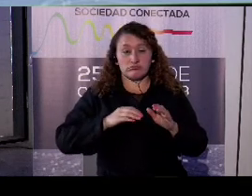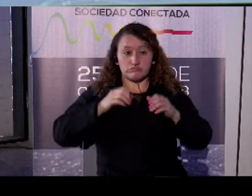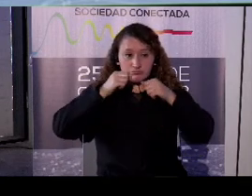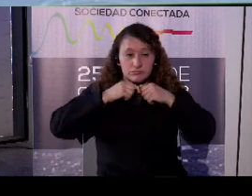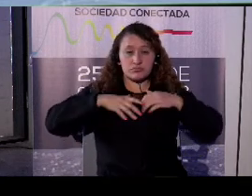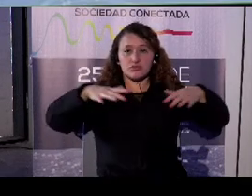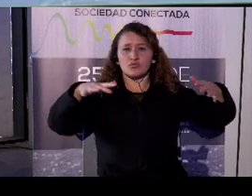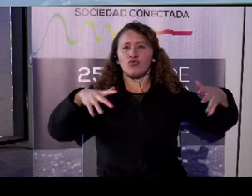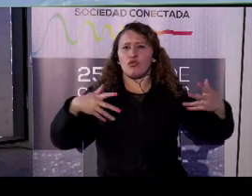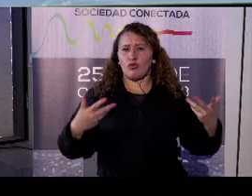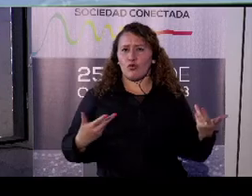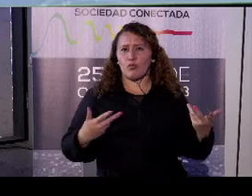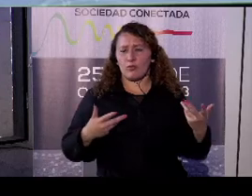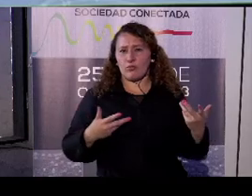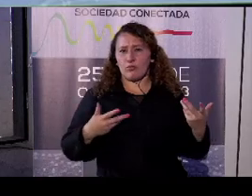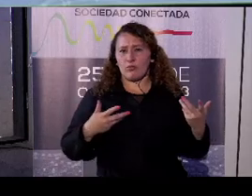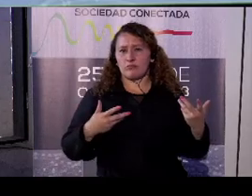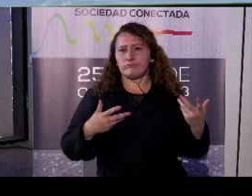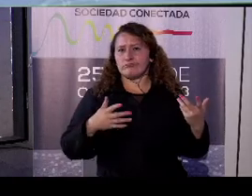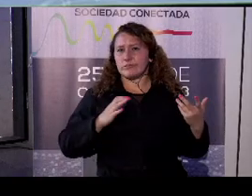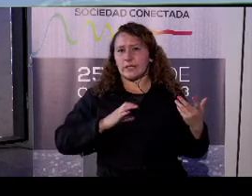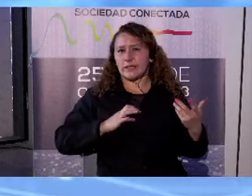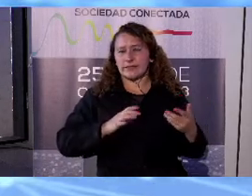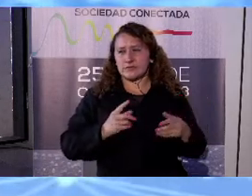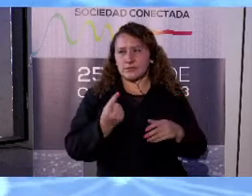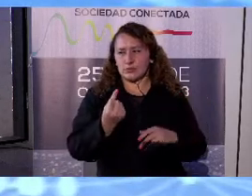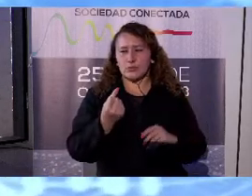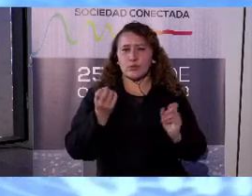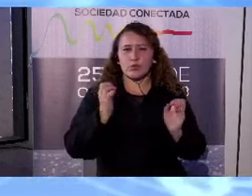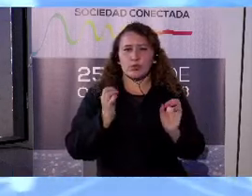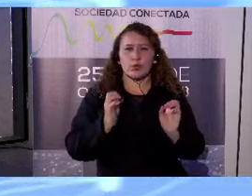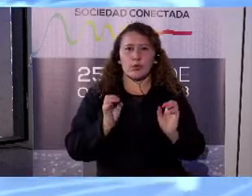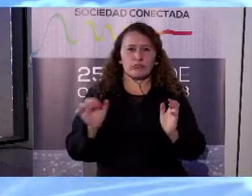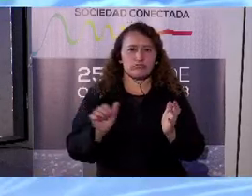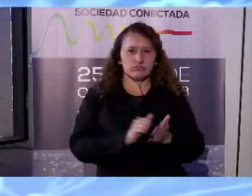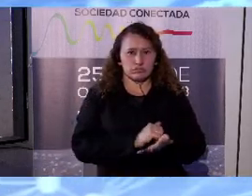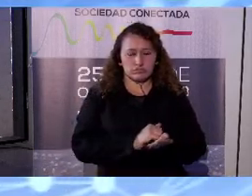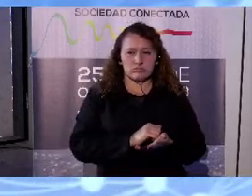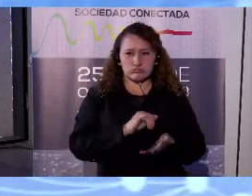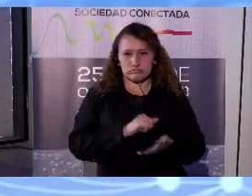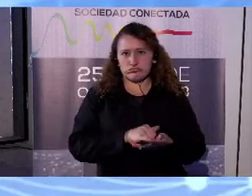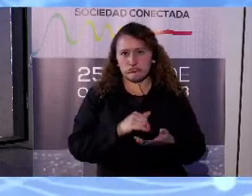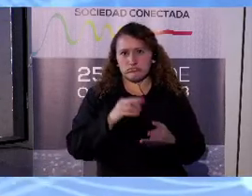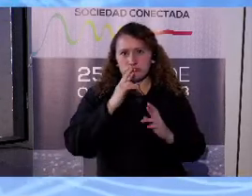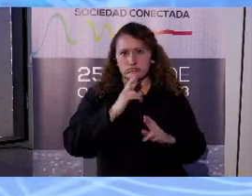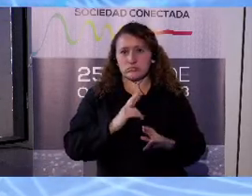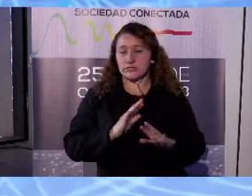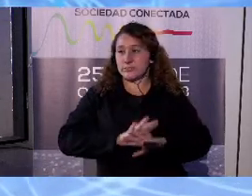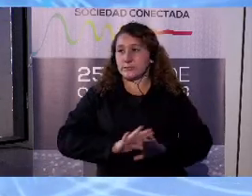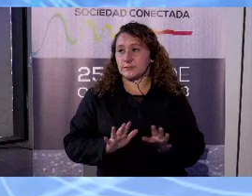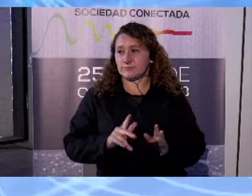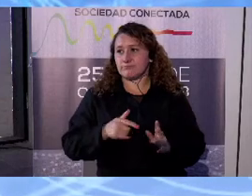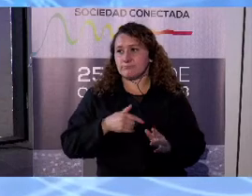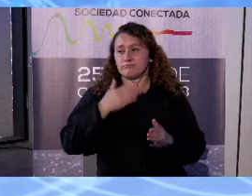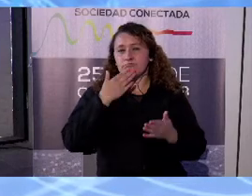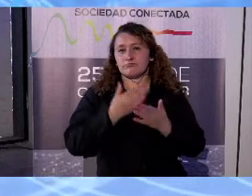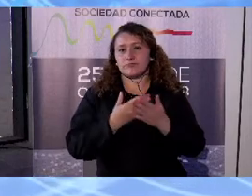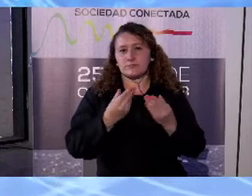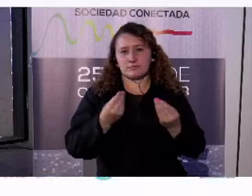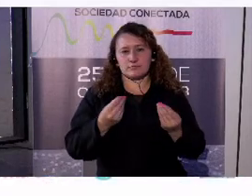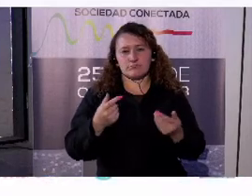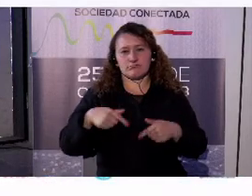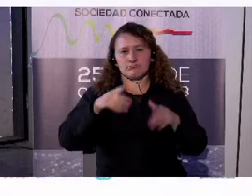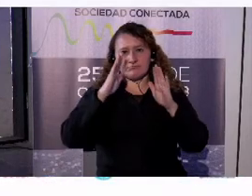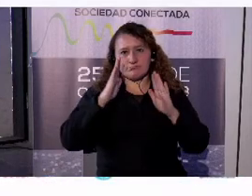pemos en activación cierta característica o cuando removemos esa característica Bueno creo que es todo de mi parte Muchísimas gracias por